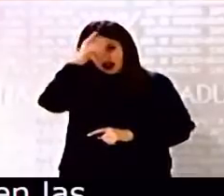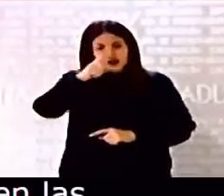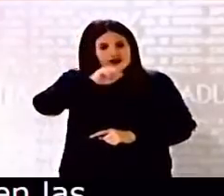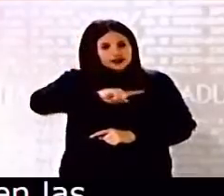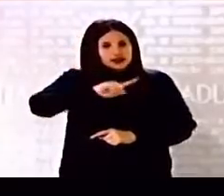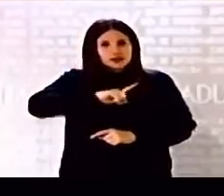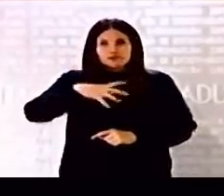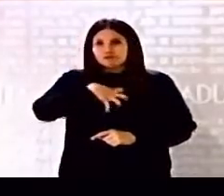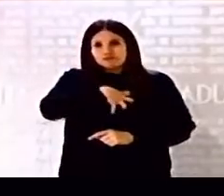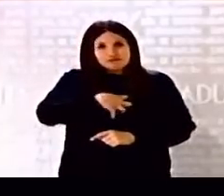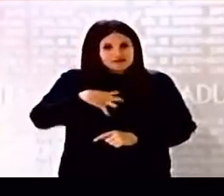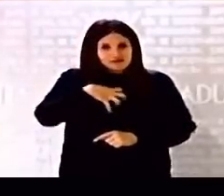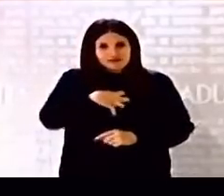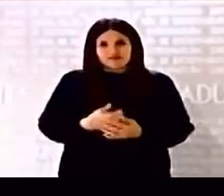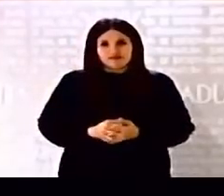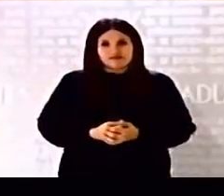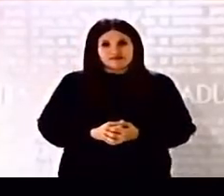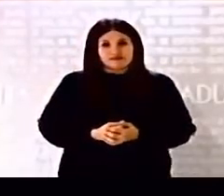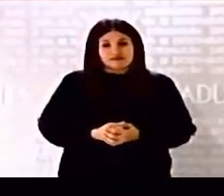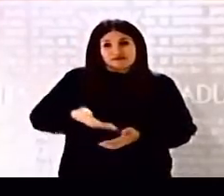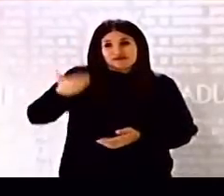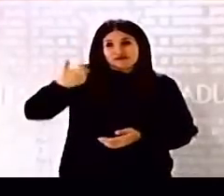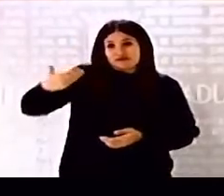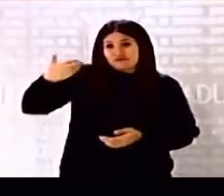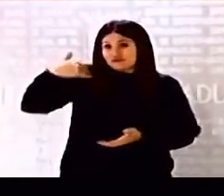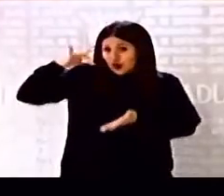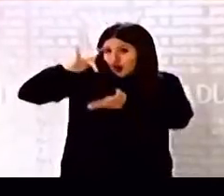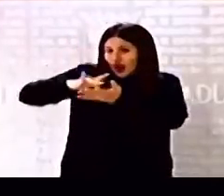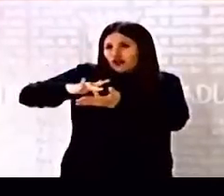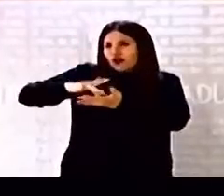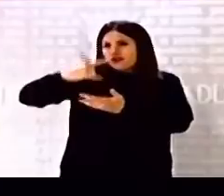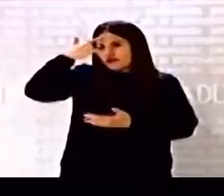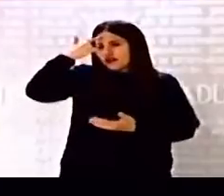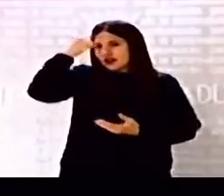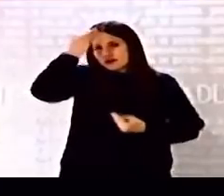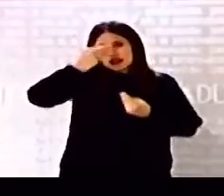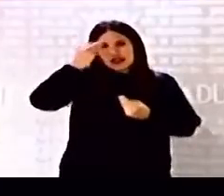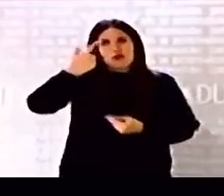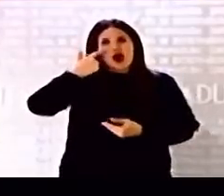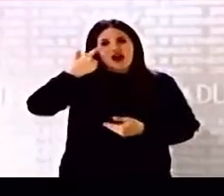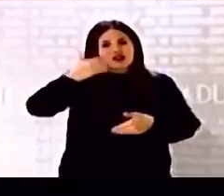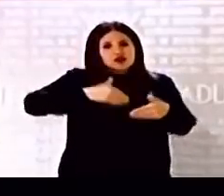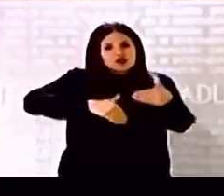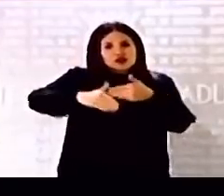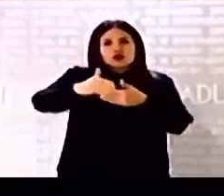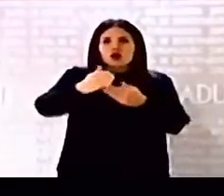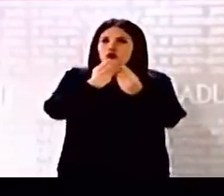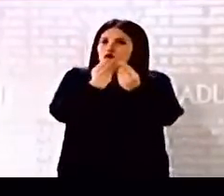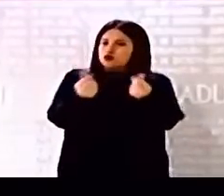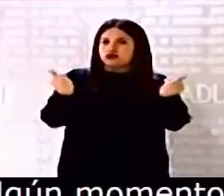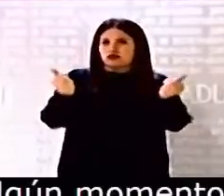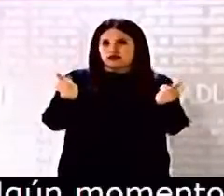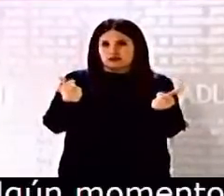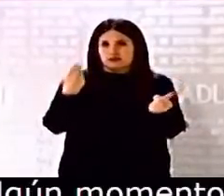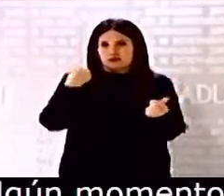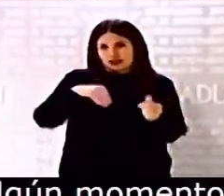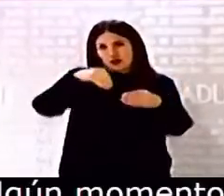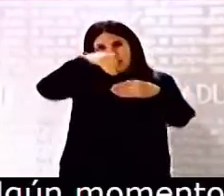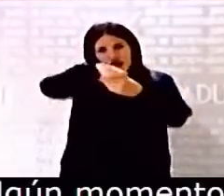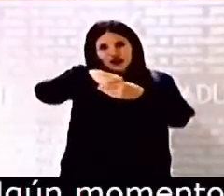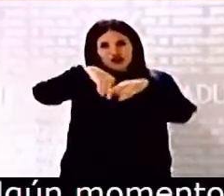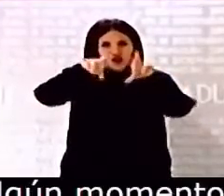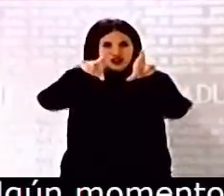Yo creo que todos soñábamos con poder decir esto en algún momento de la pandemia. De verdad lo digo. Y eso